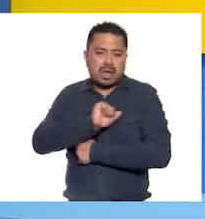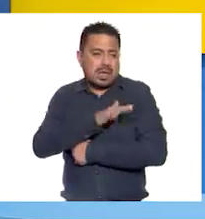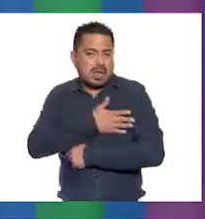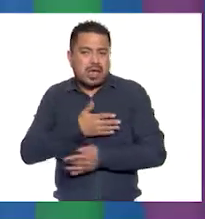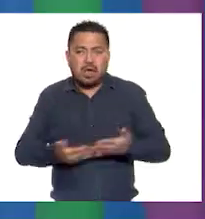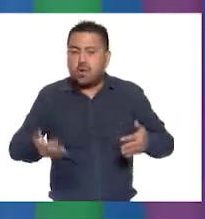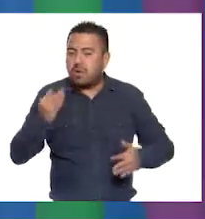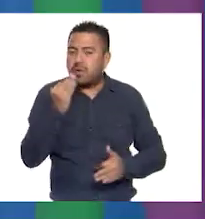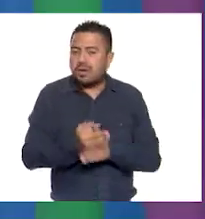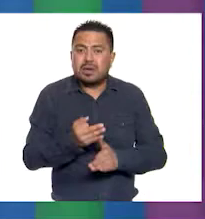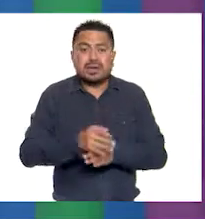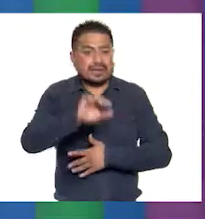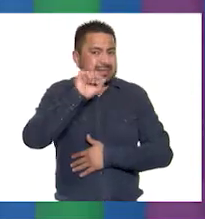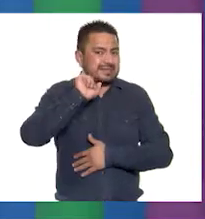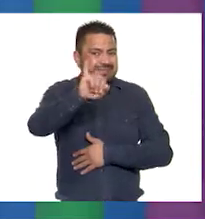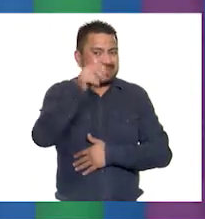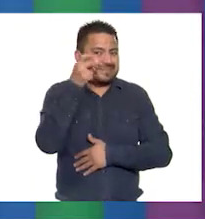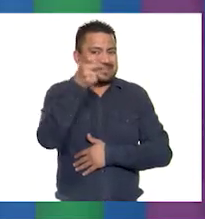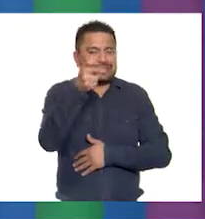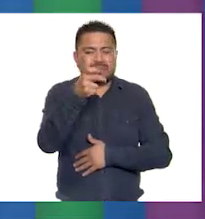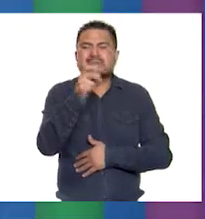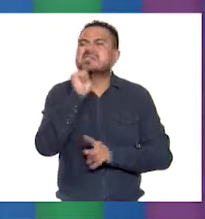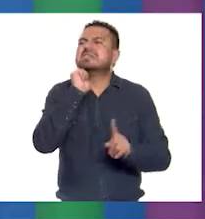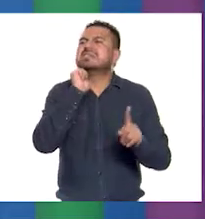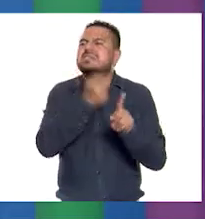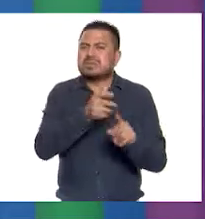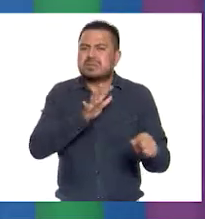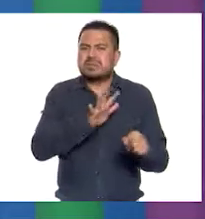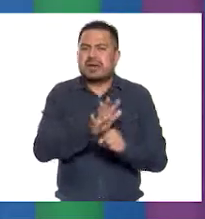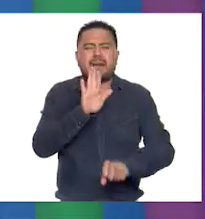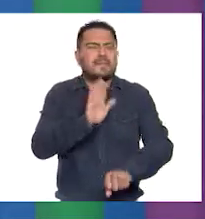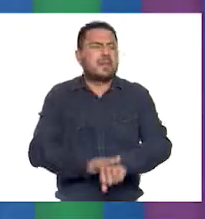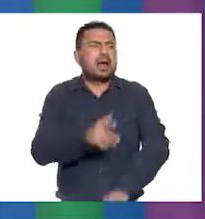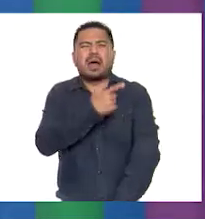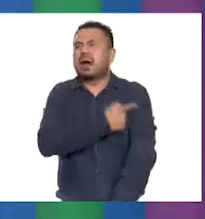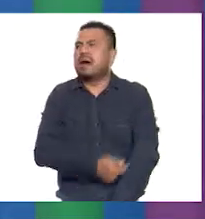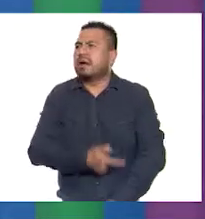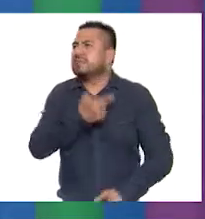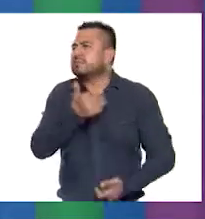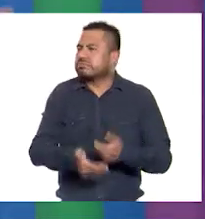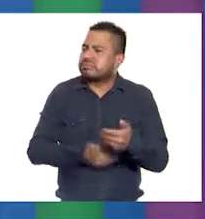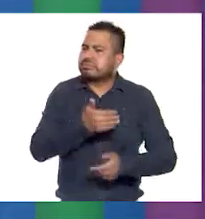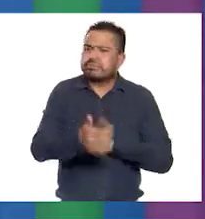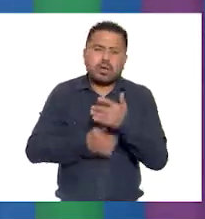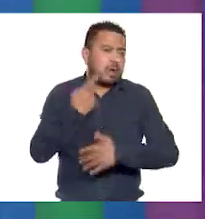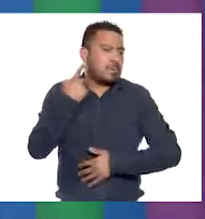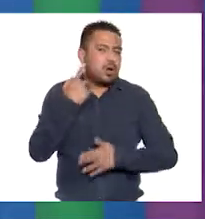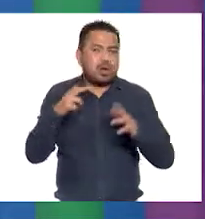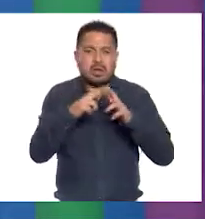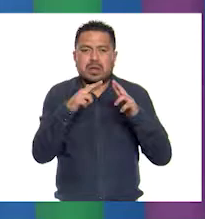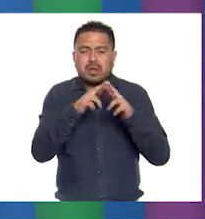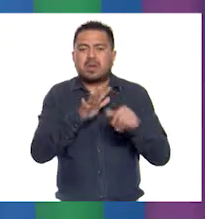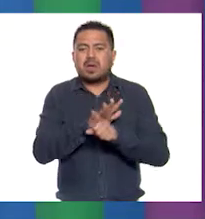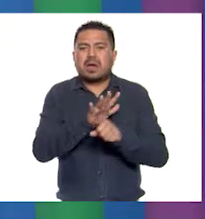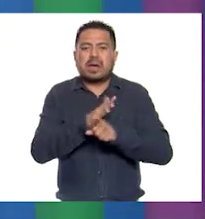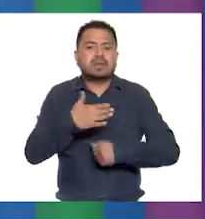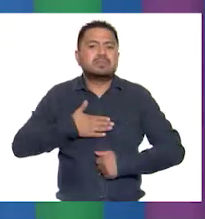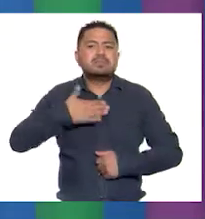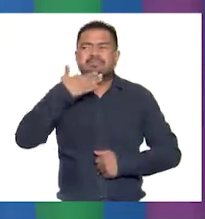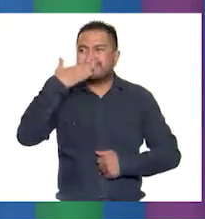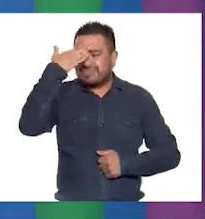actual. Exactamente, Jenny. Se trató de un largo proceso de expansión política y religiosa del Imperio